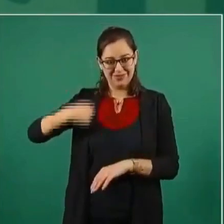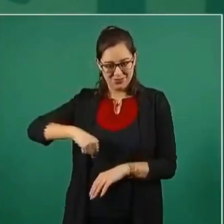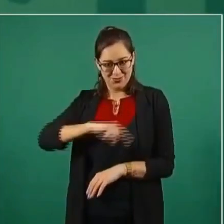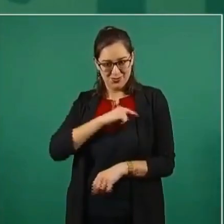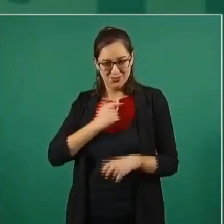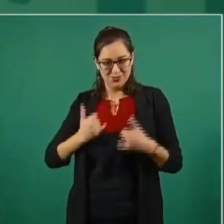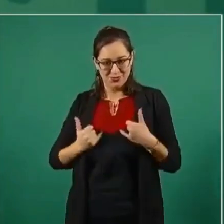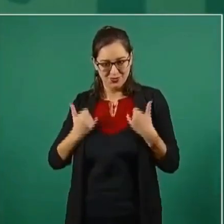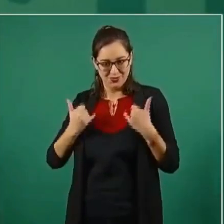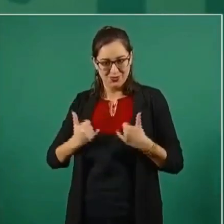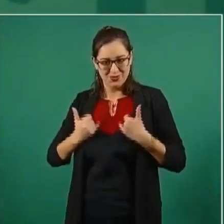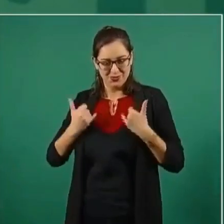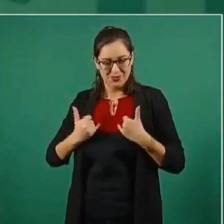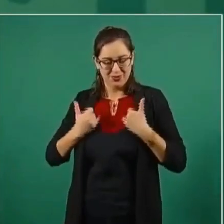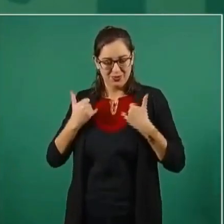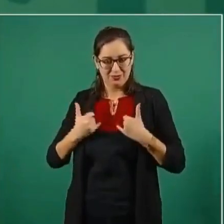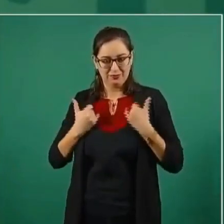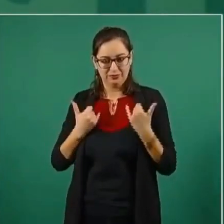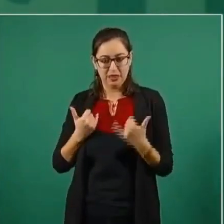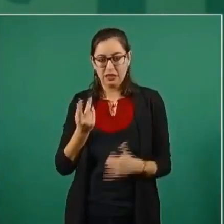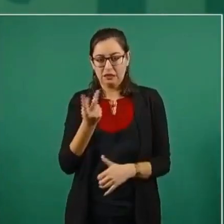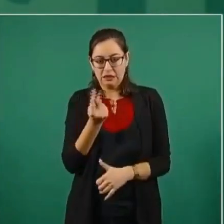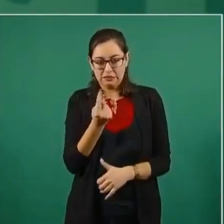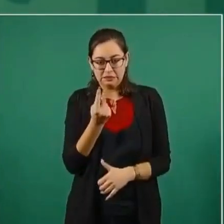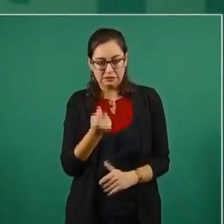tener influencia la televisión,